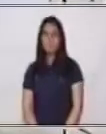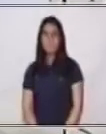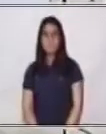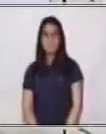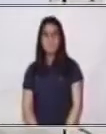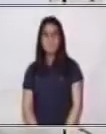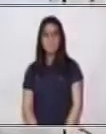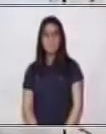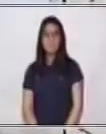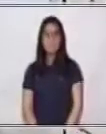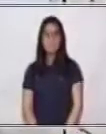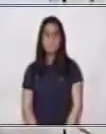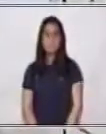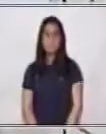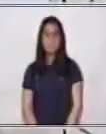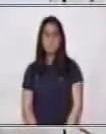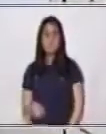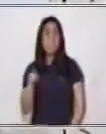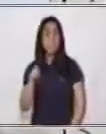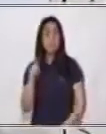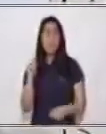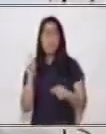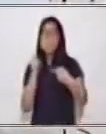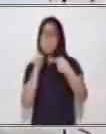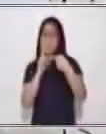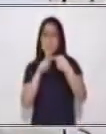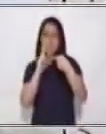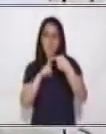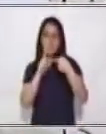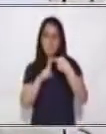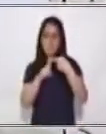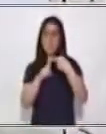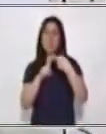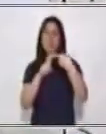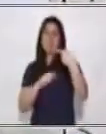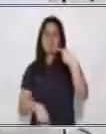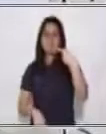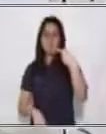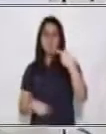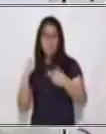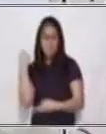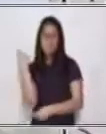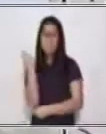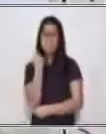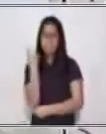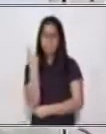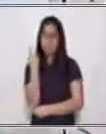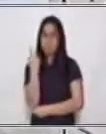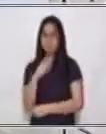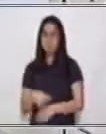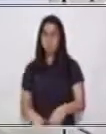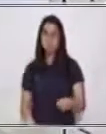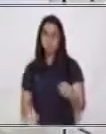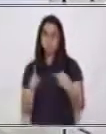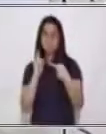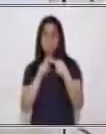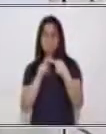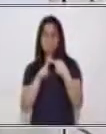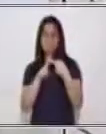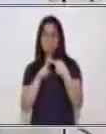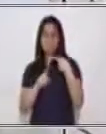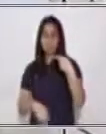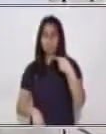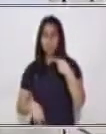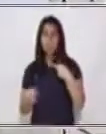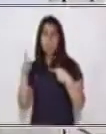Un círculo. Es nuestra primera sección cónica de importancia, la formación de los círculos cuando el plano